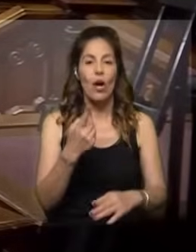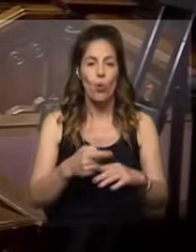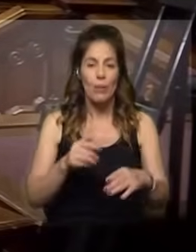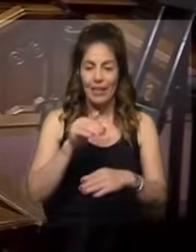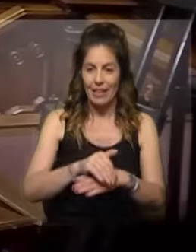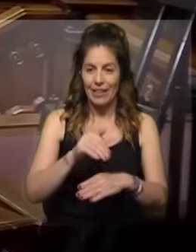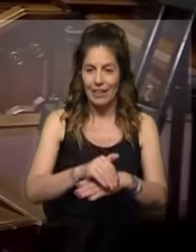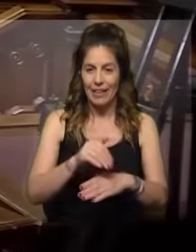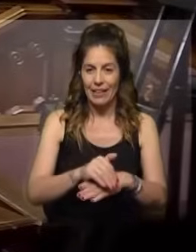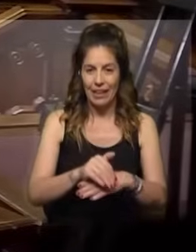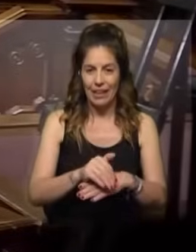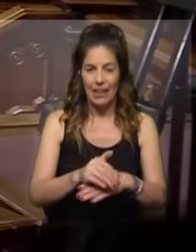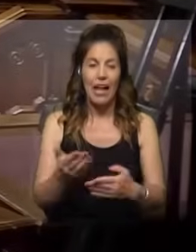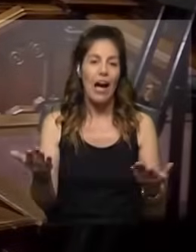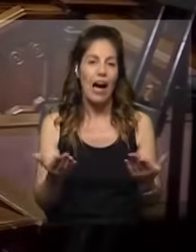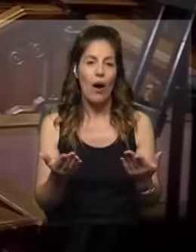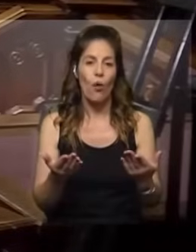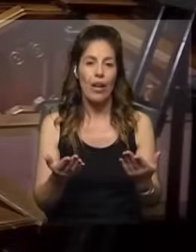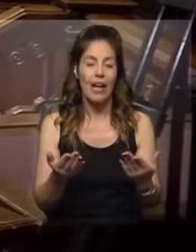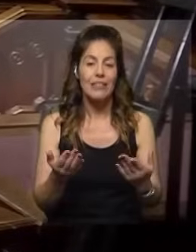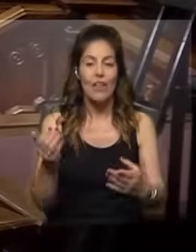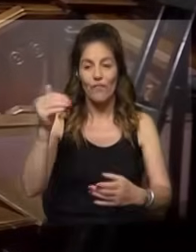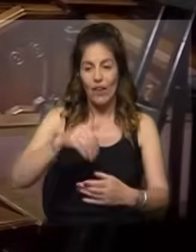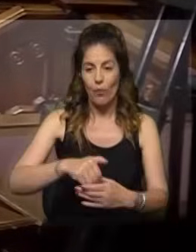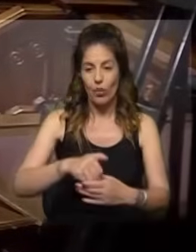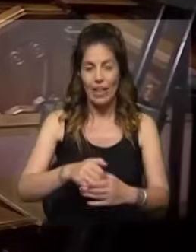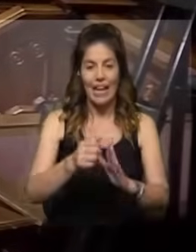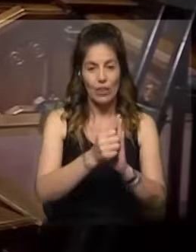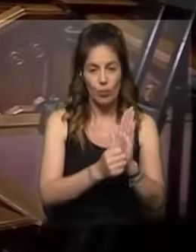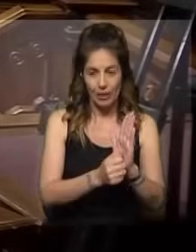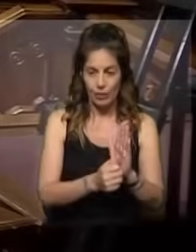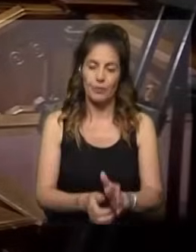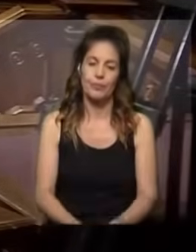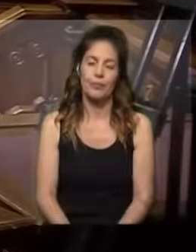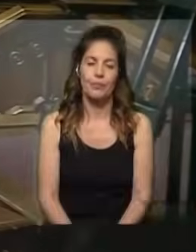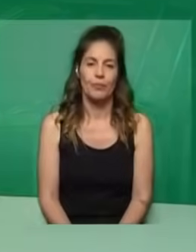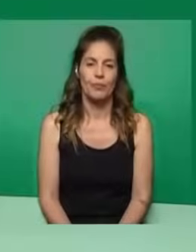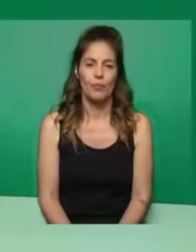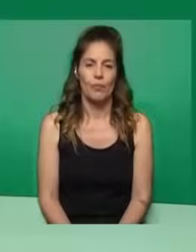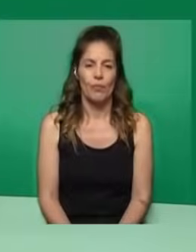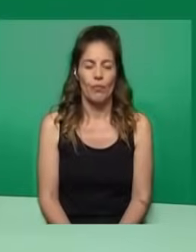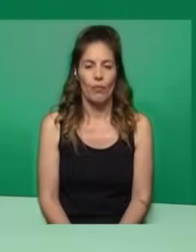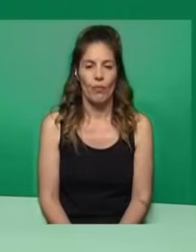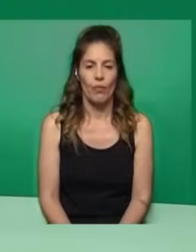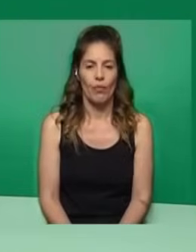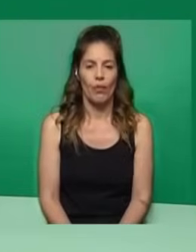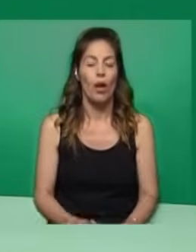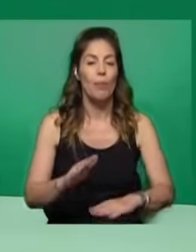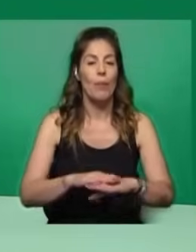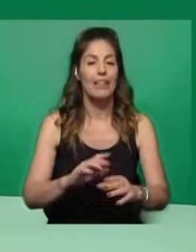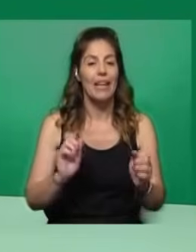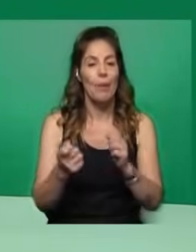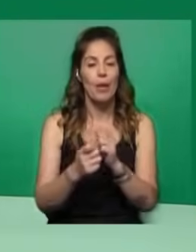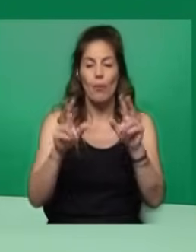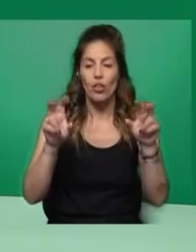se paró justamente para para lo que iba a ser la votación de artículo por artículo momentáneamente cambiamos de tema